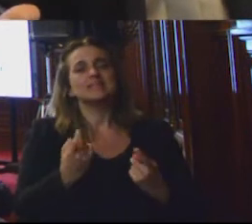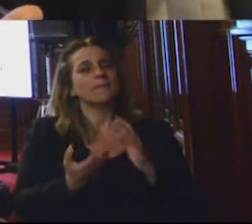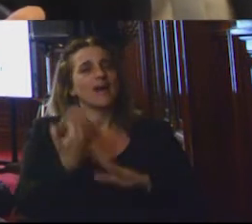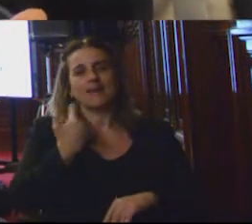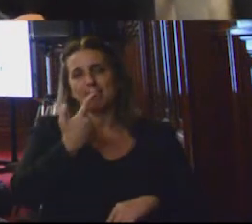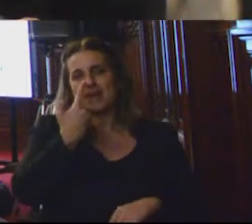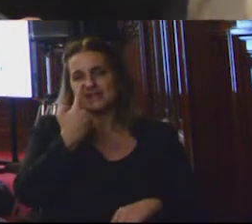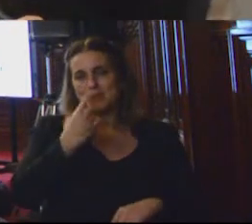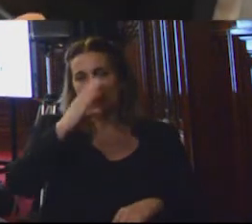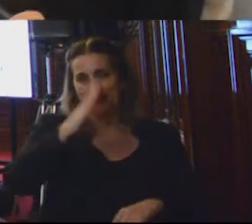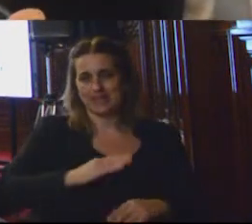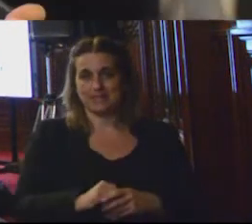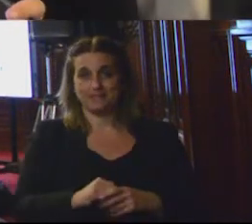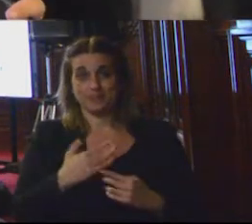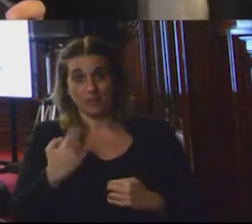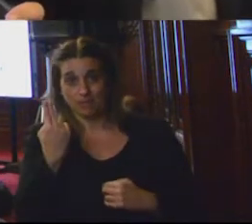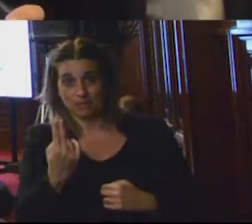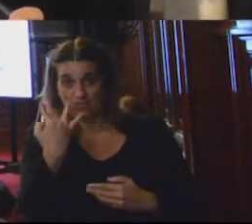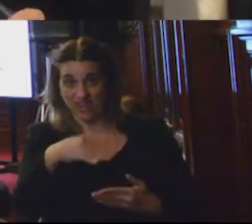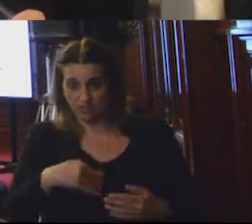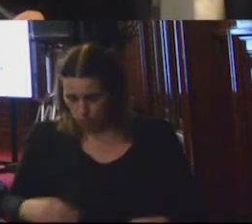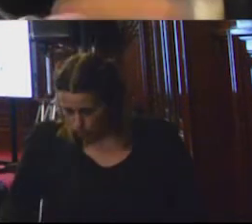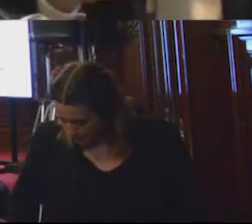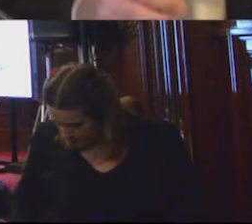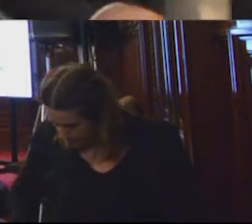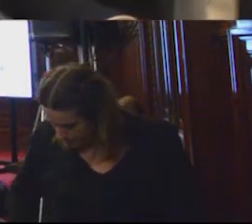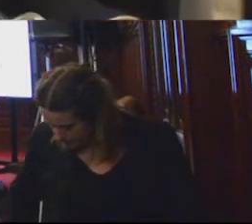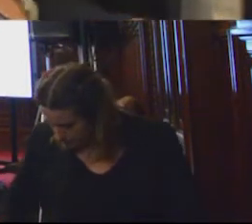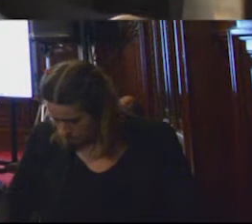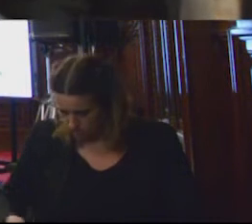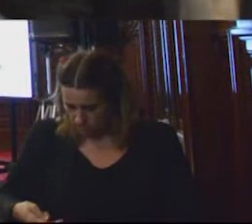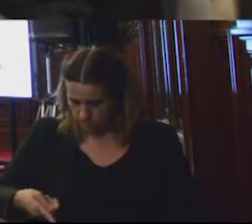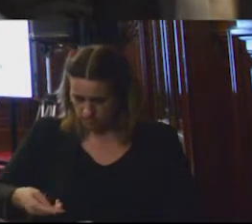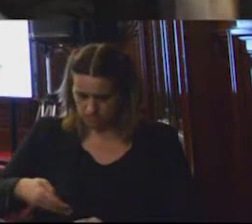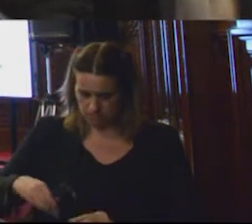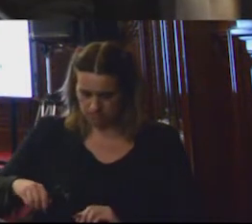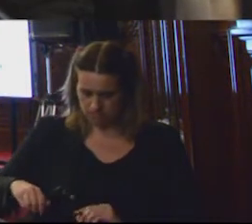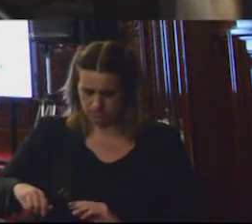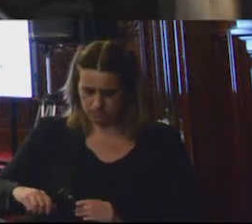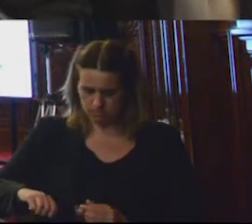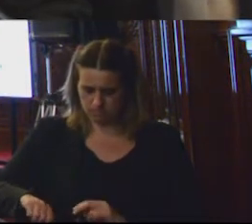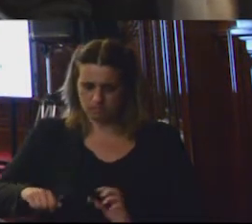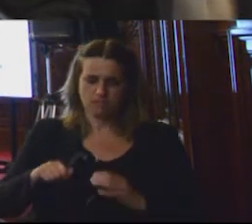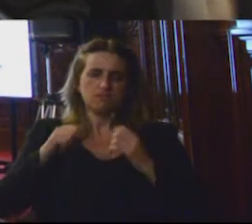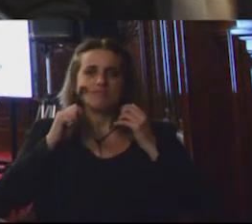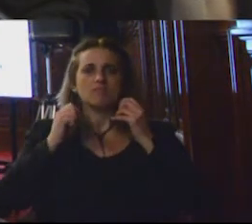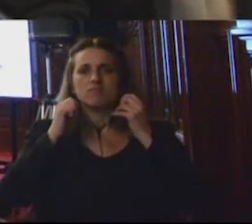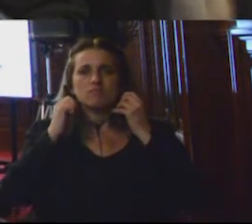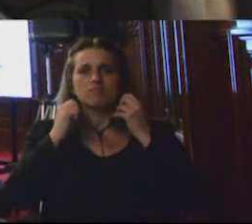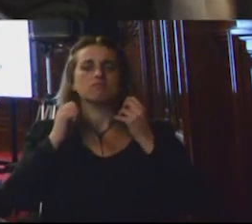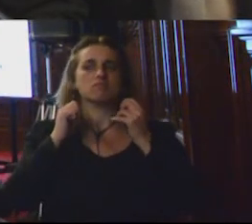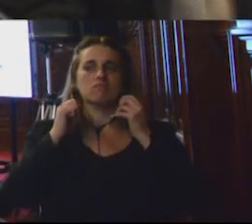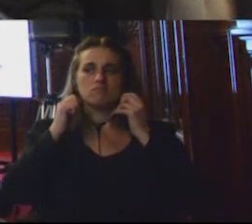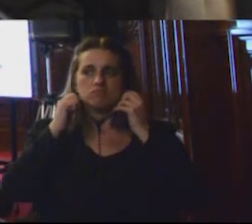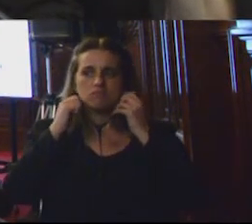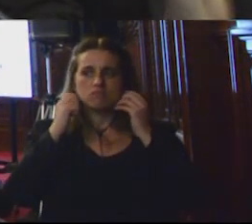brasileña. Con su permiso, yo paso a leer en portugués. En 21 de diciembre de 2016, el gobierno